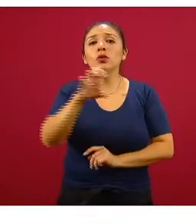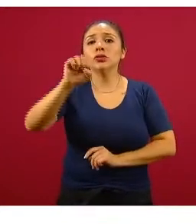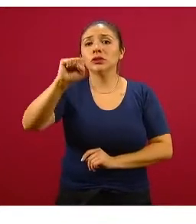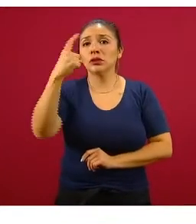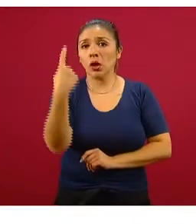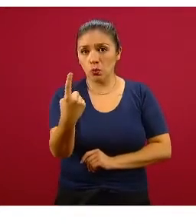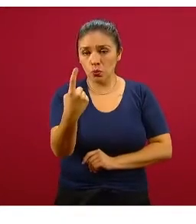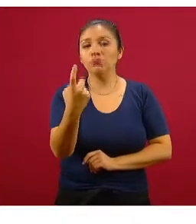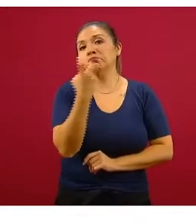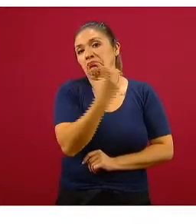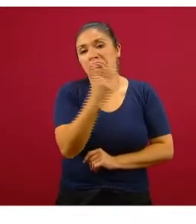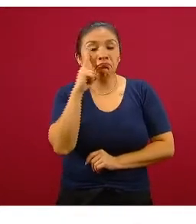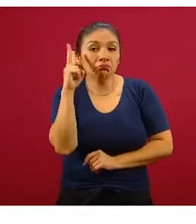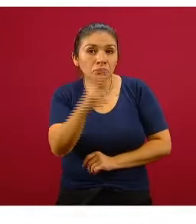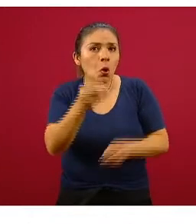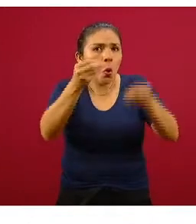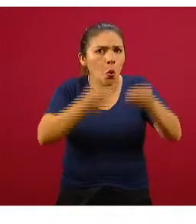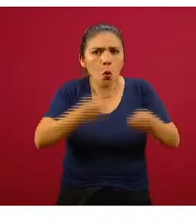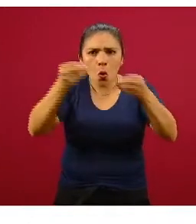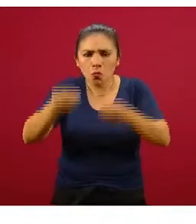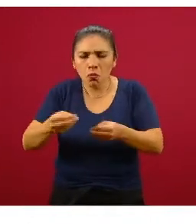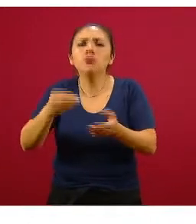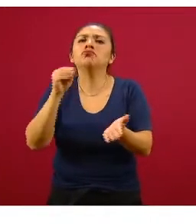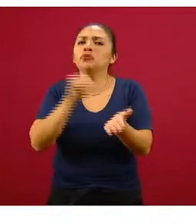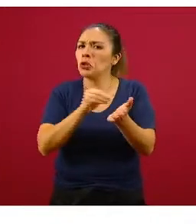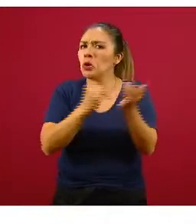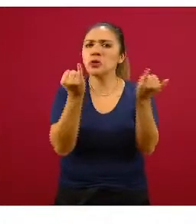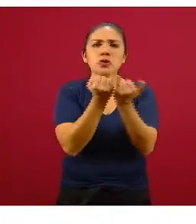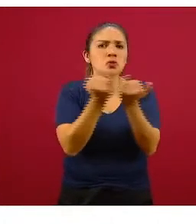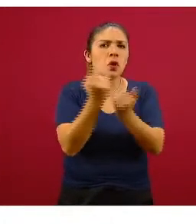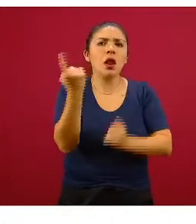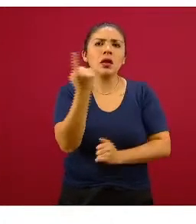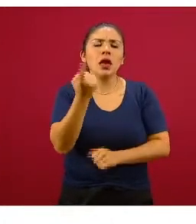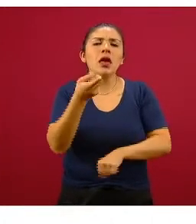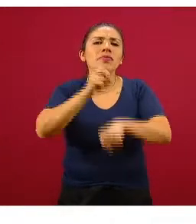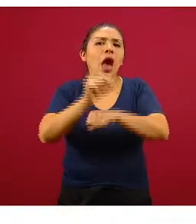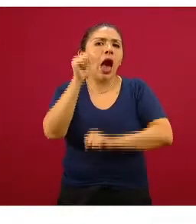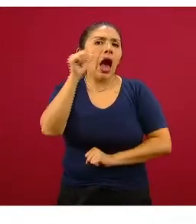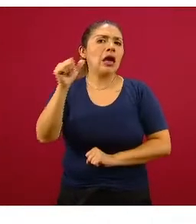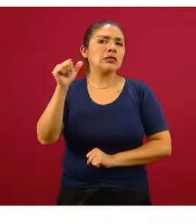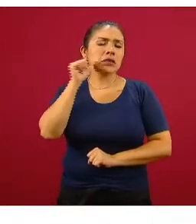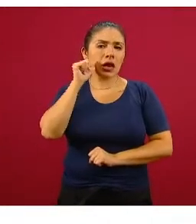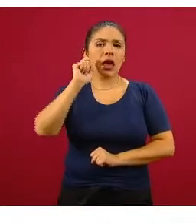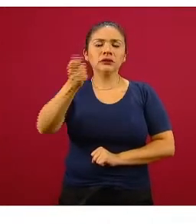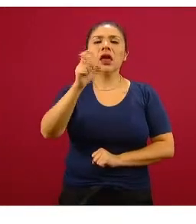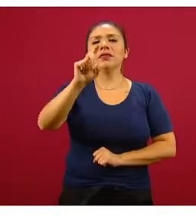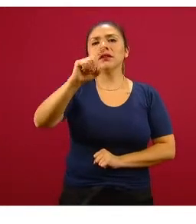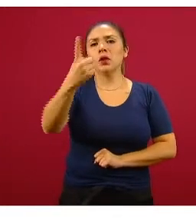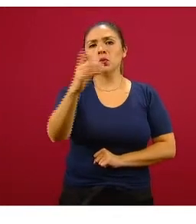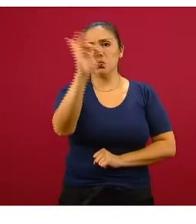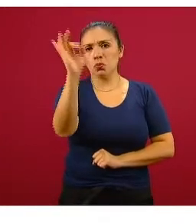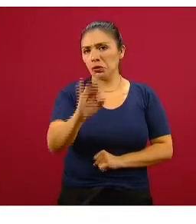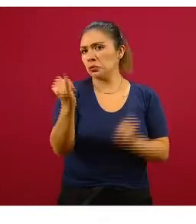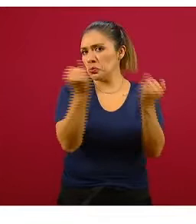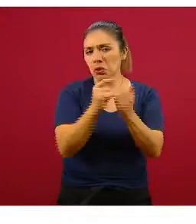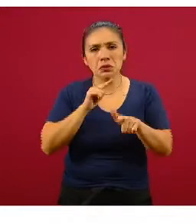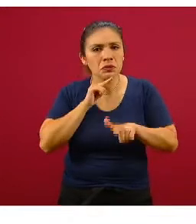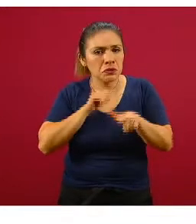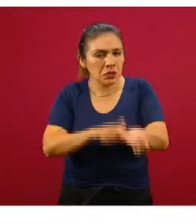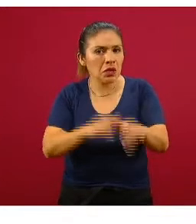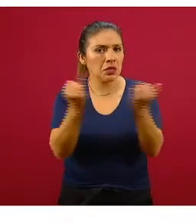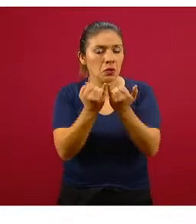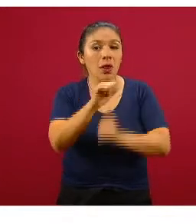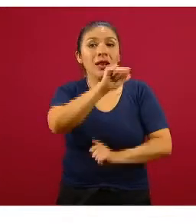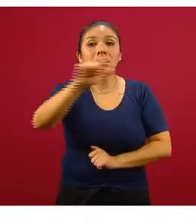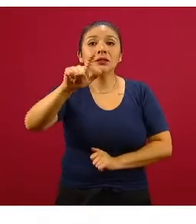6.461, por lo tanto la ocupación se mantiene igual a la que se tenía en el corte de ayer, que es del 31%.